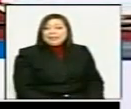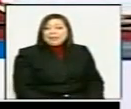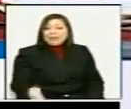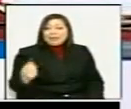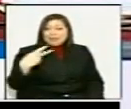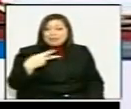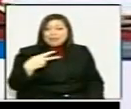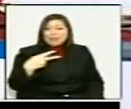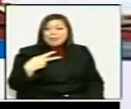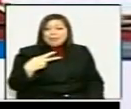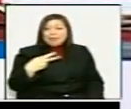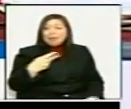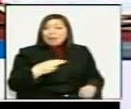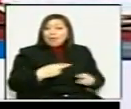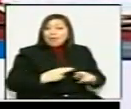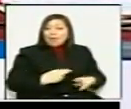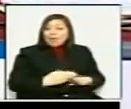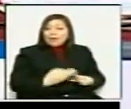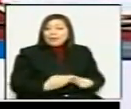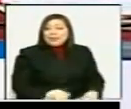Segundo laudo